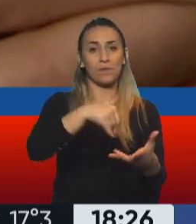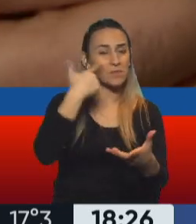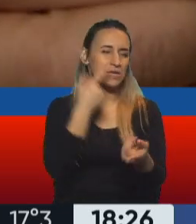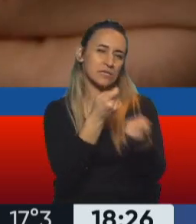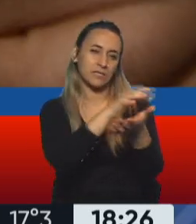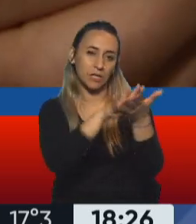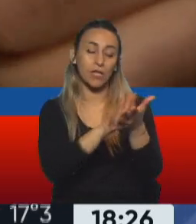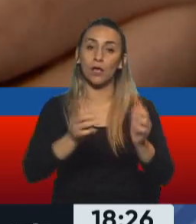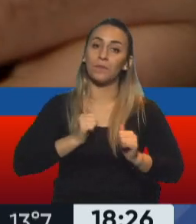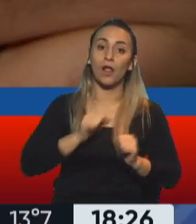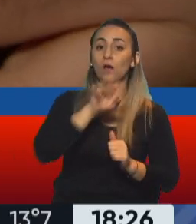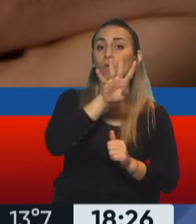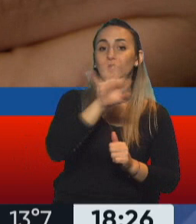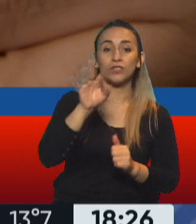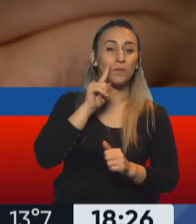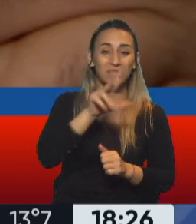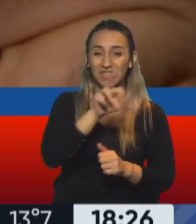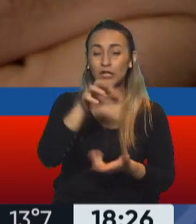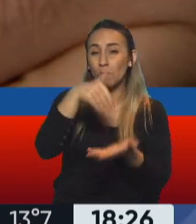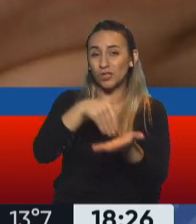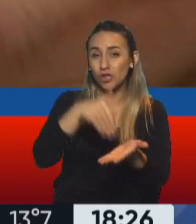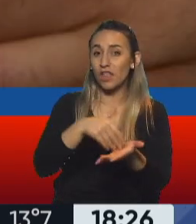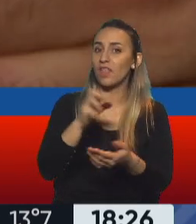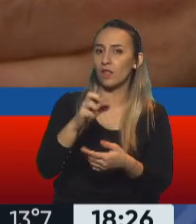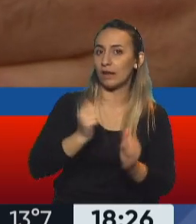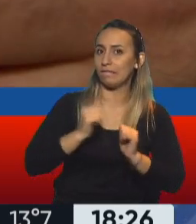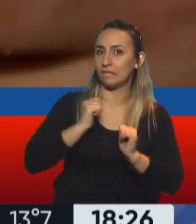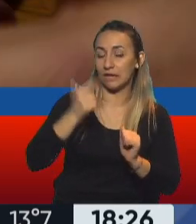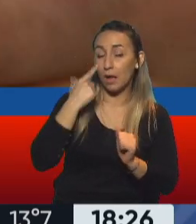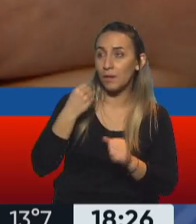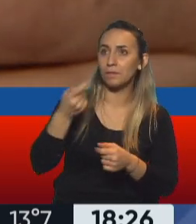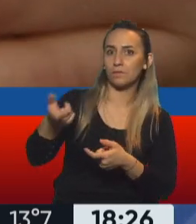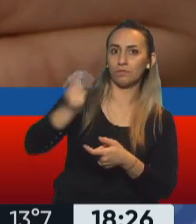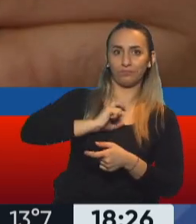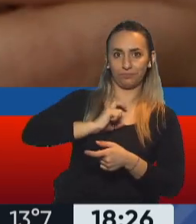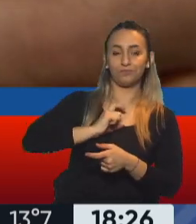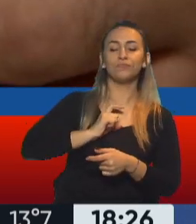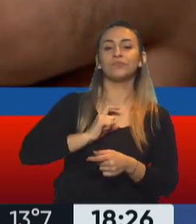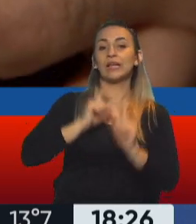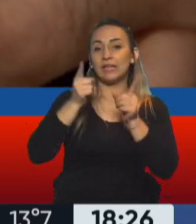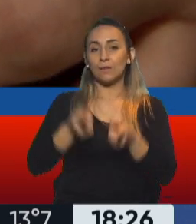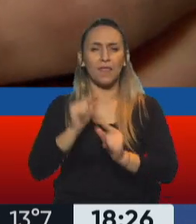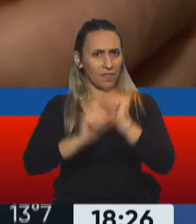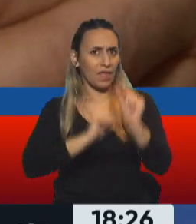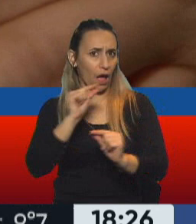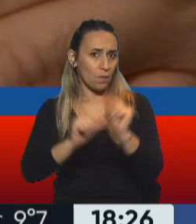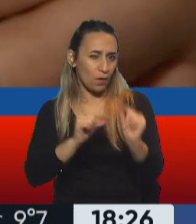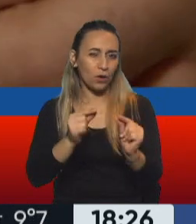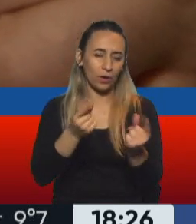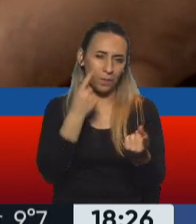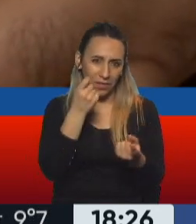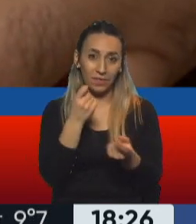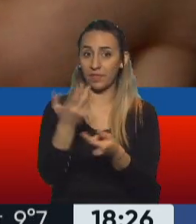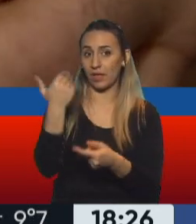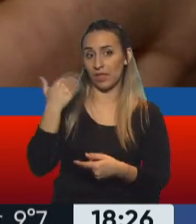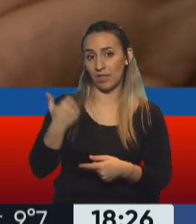extra de 4.300 millones de dólares en concepto de derechos especiales de giro, y además hay de a poco, digamos, que se está viendo desde